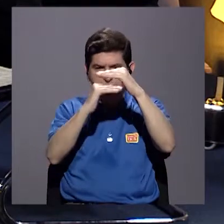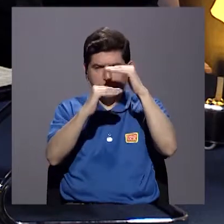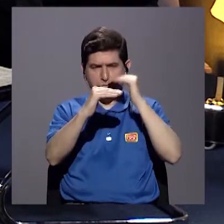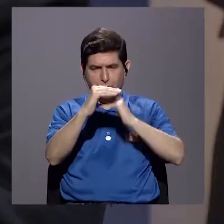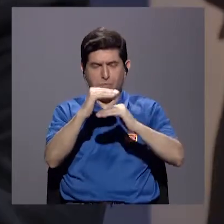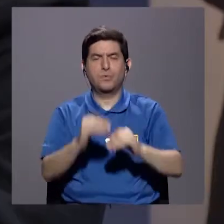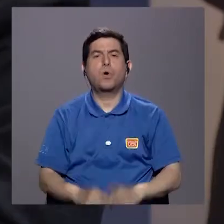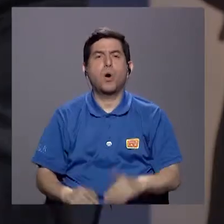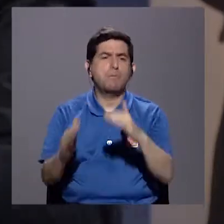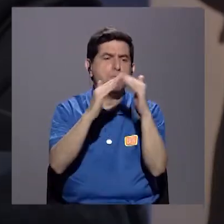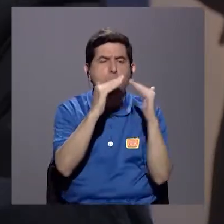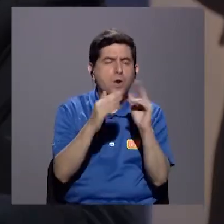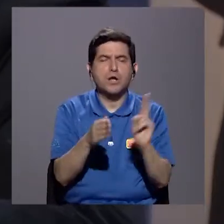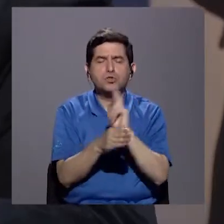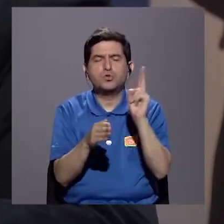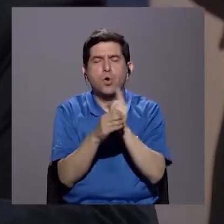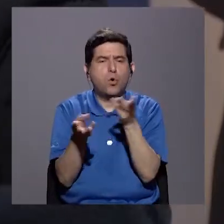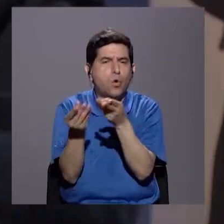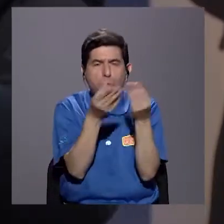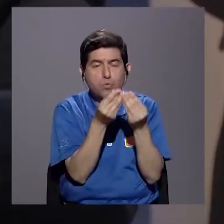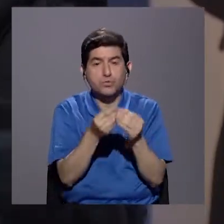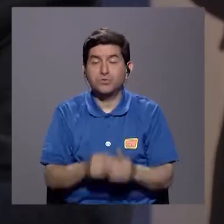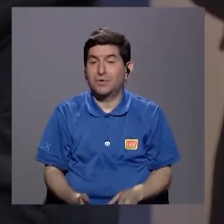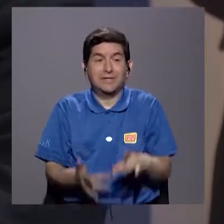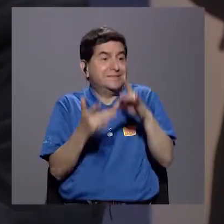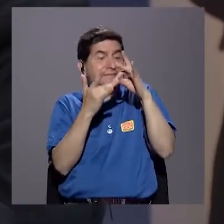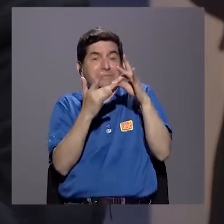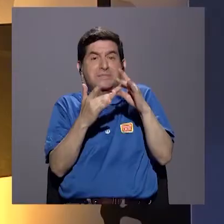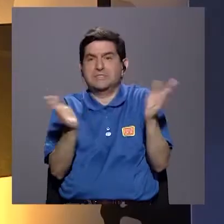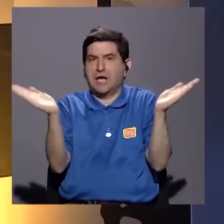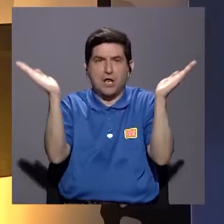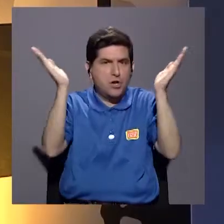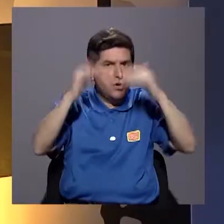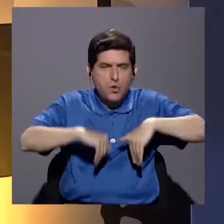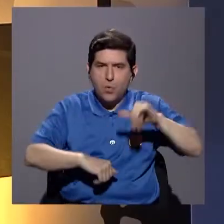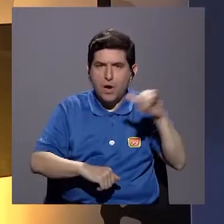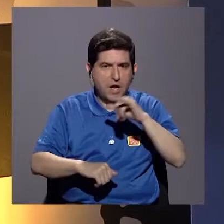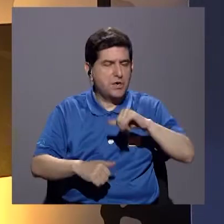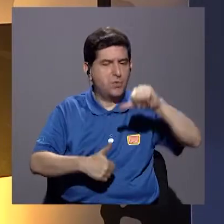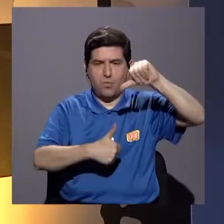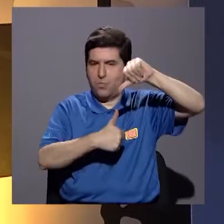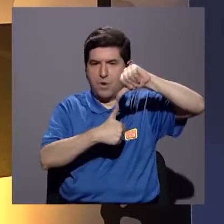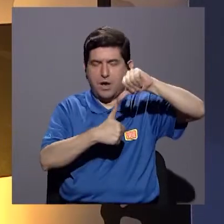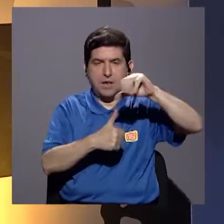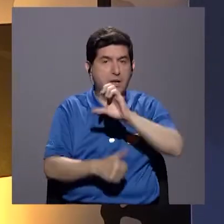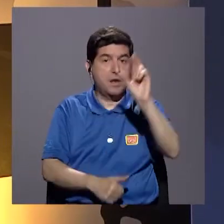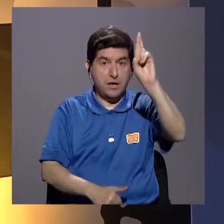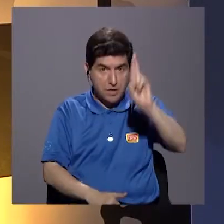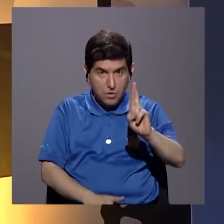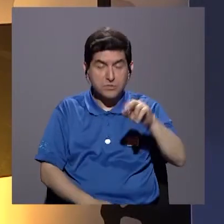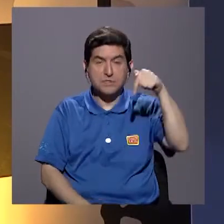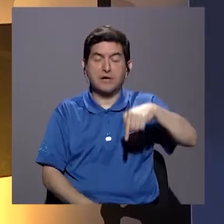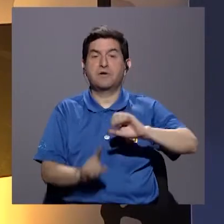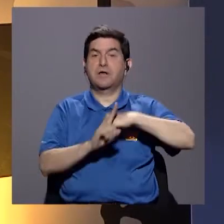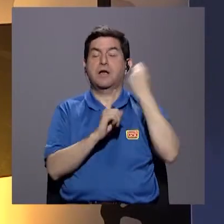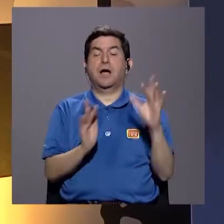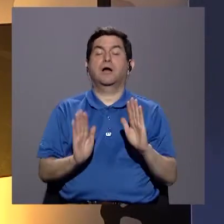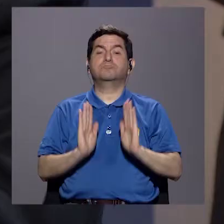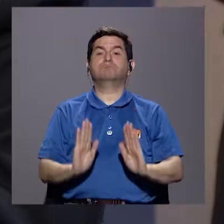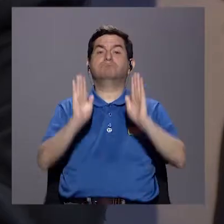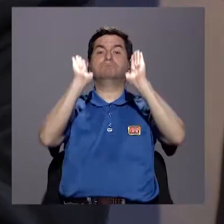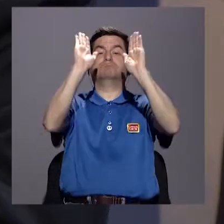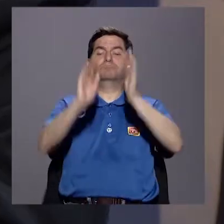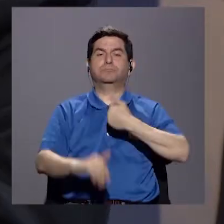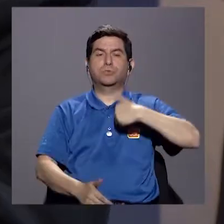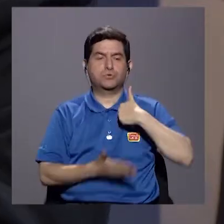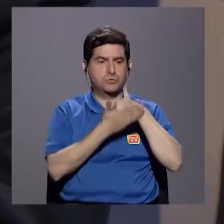capas, ¿verdad?, de población, de uso del suelo. Son únicos. Es único, no hay eso en ninguna parte de la región centroamericana y en Costa Rica es